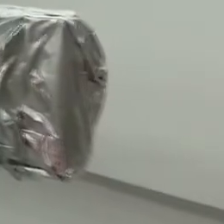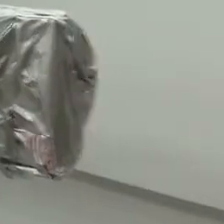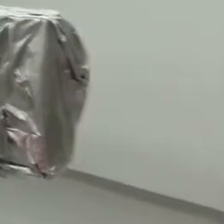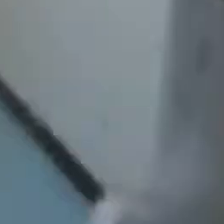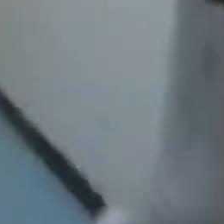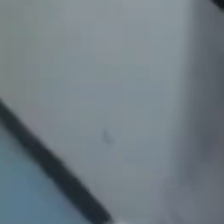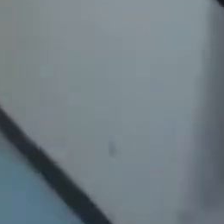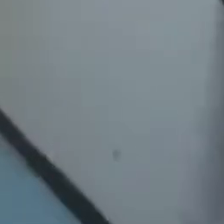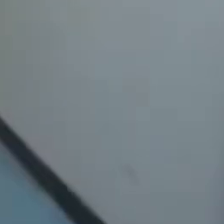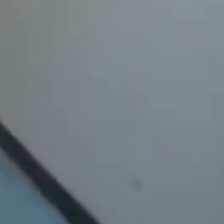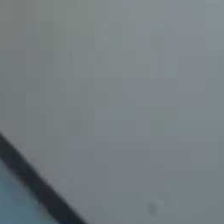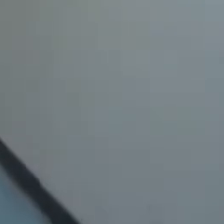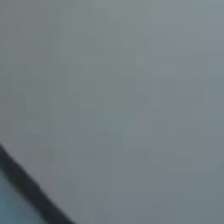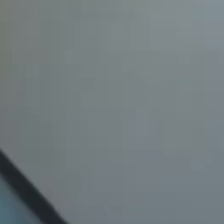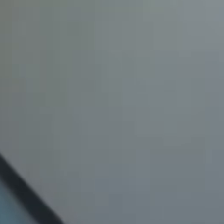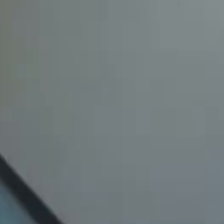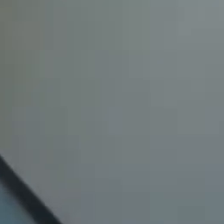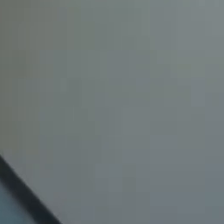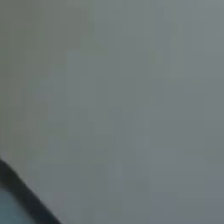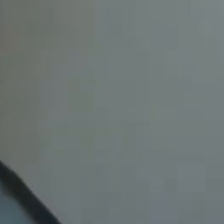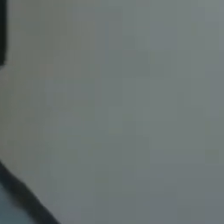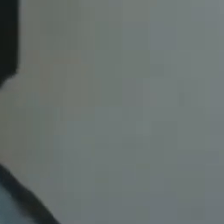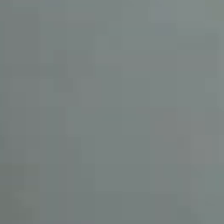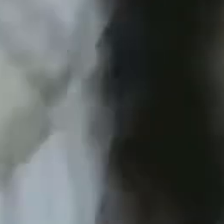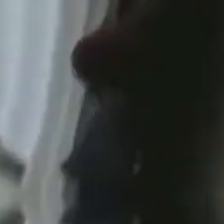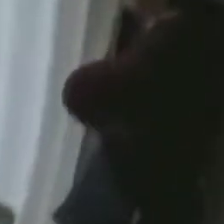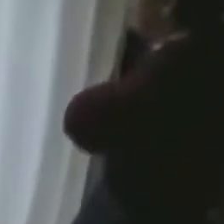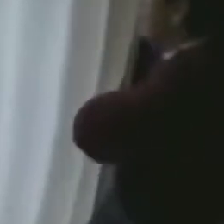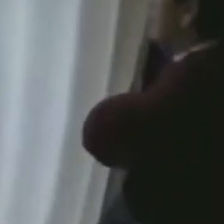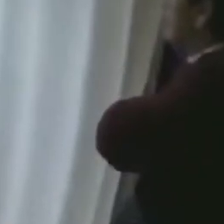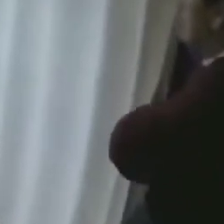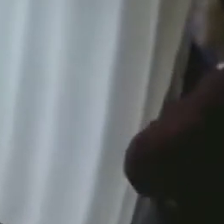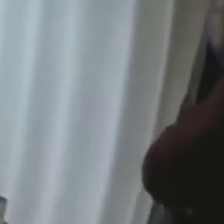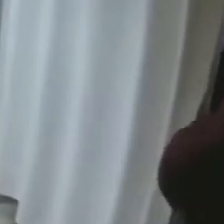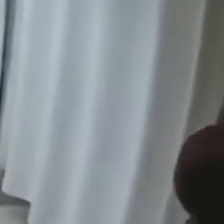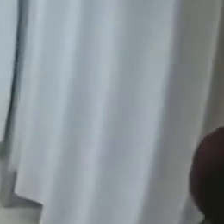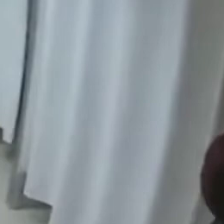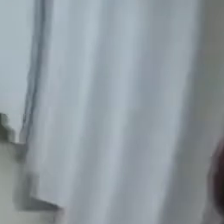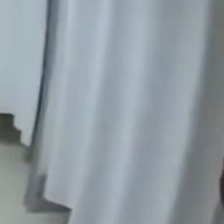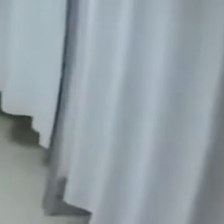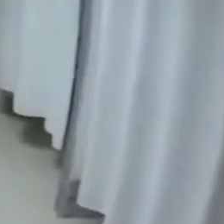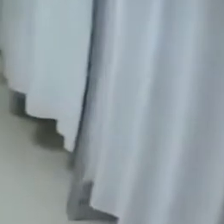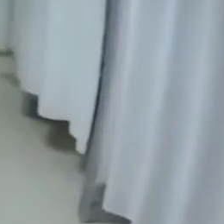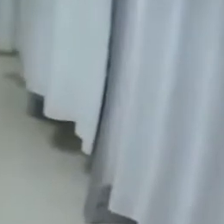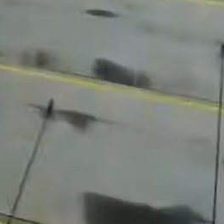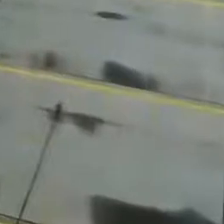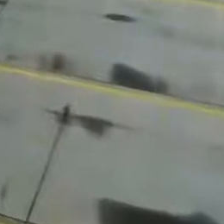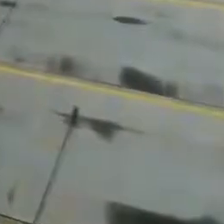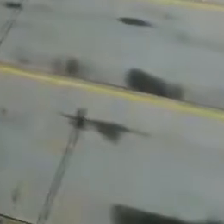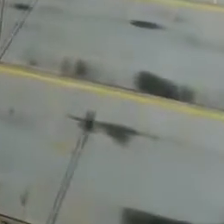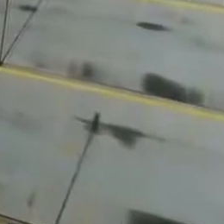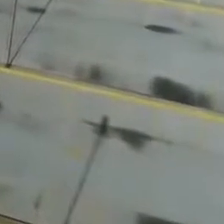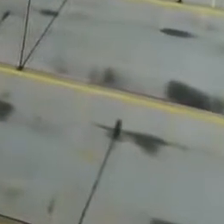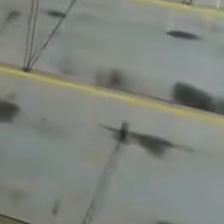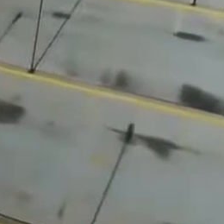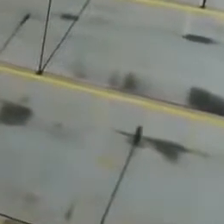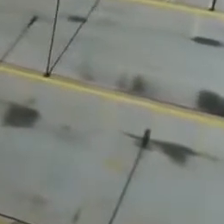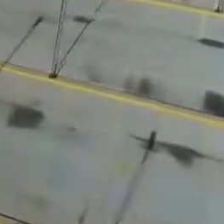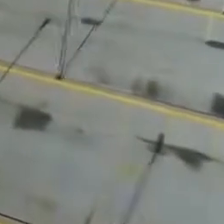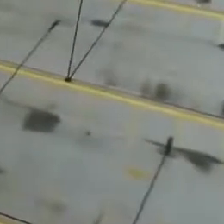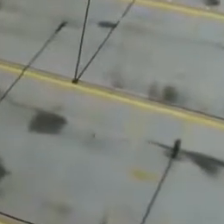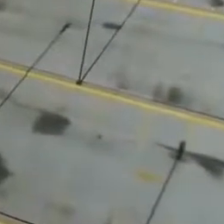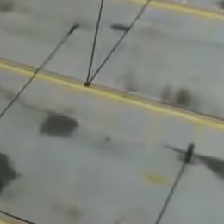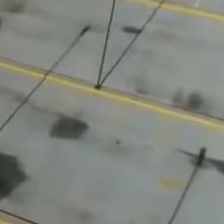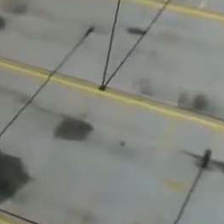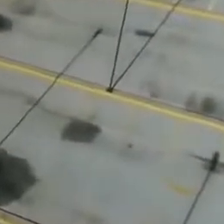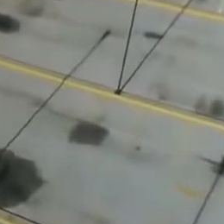última generación y personal de salud especializado para brindar la atención médica a pacientes de los estados de Durango, Chihuahua, Coahuila